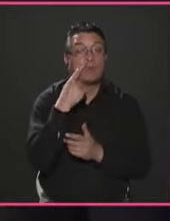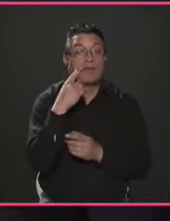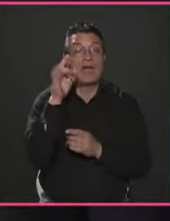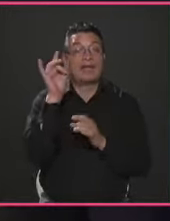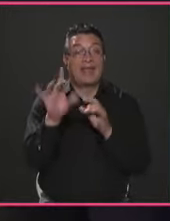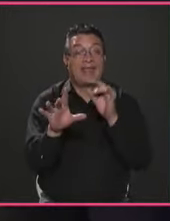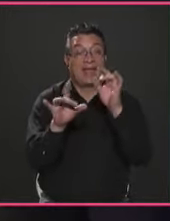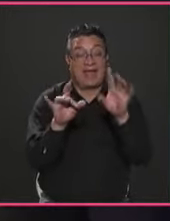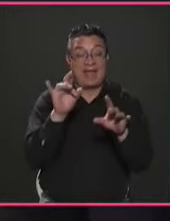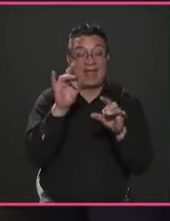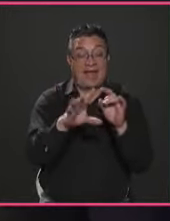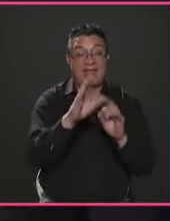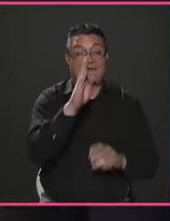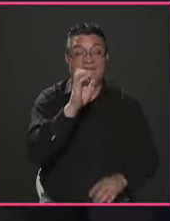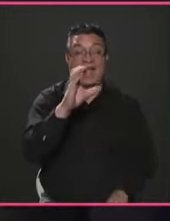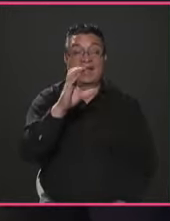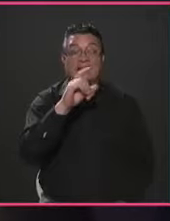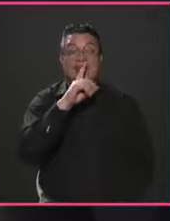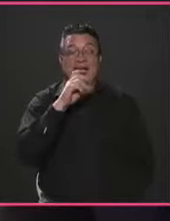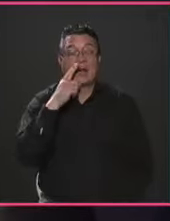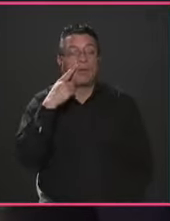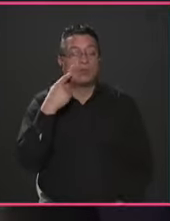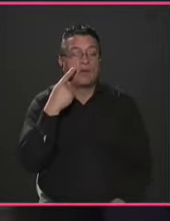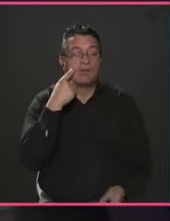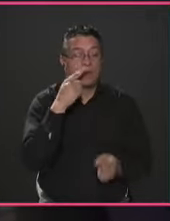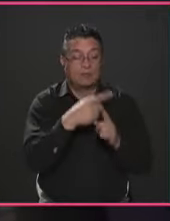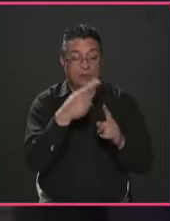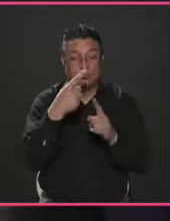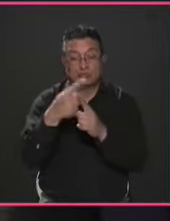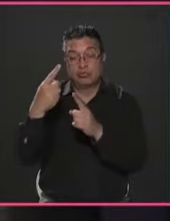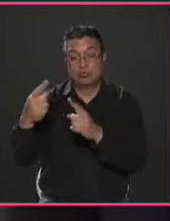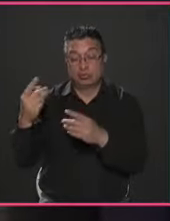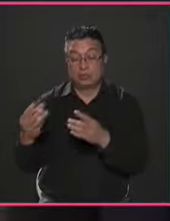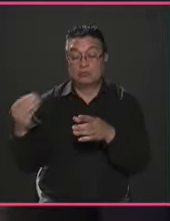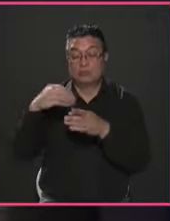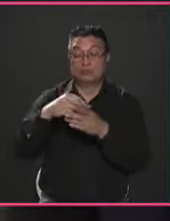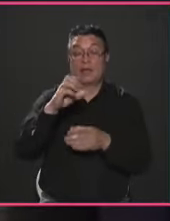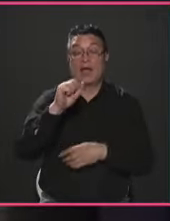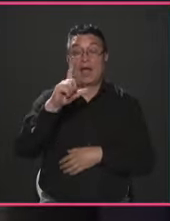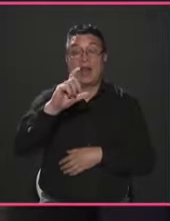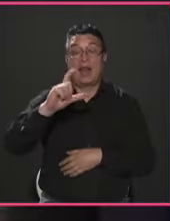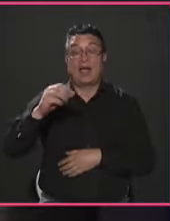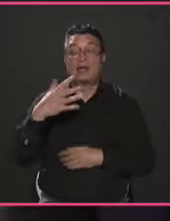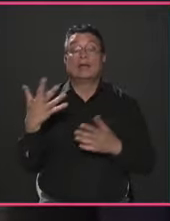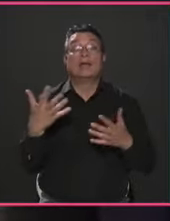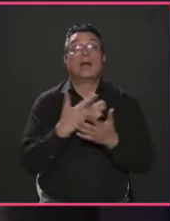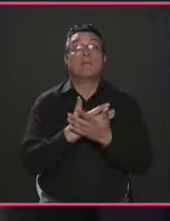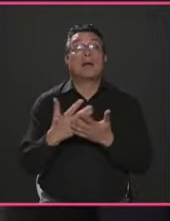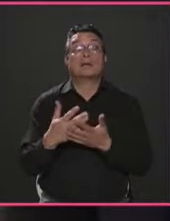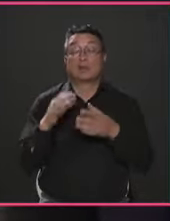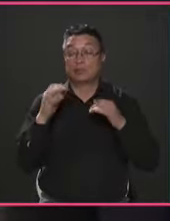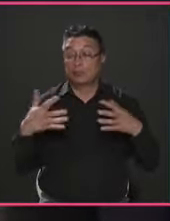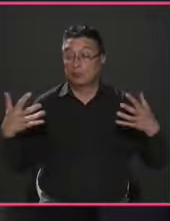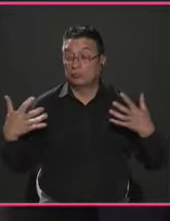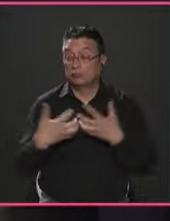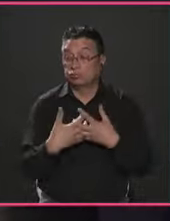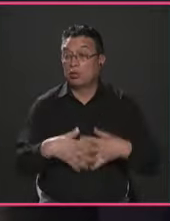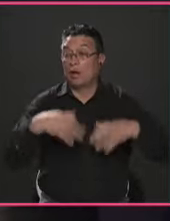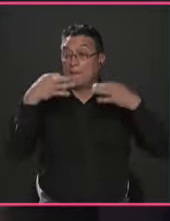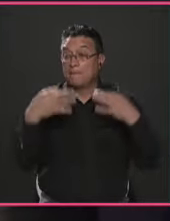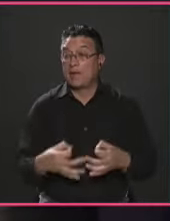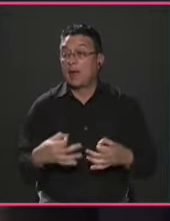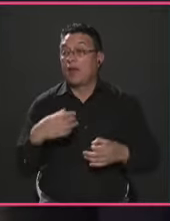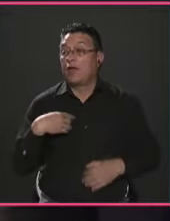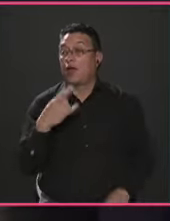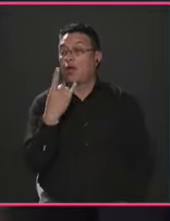bacteria una por una hacer test agregarla al alga y ver que ocurre Y si hay combinaciones de bacterias que